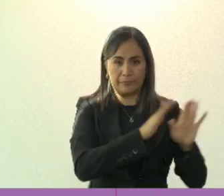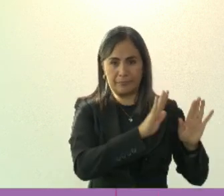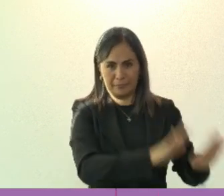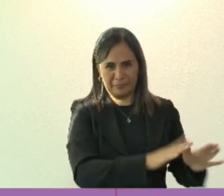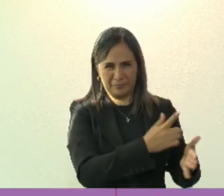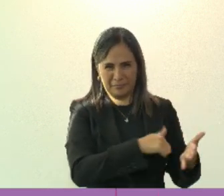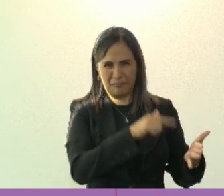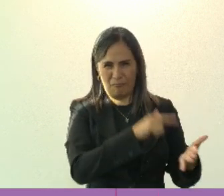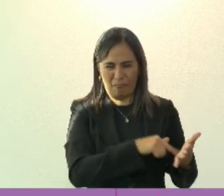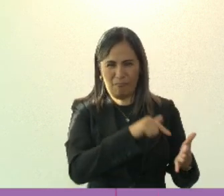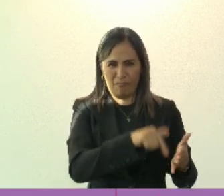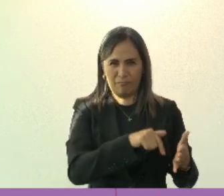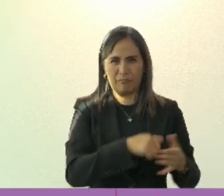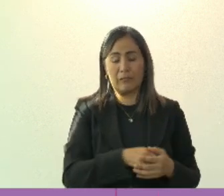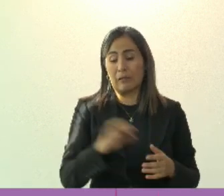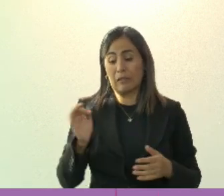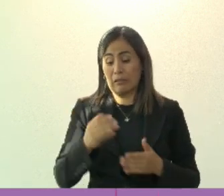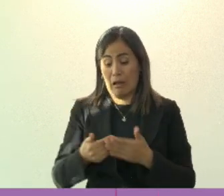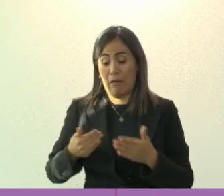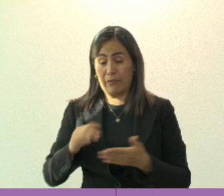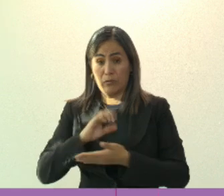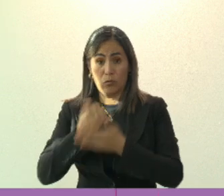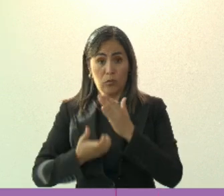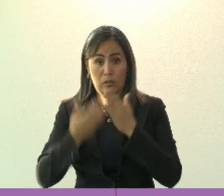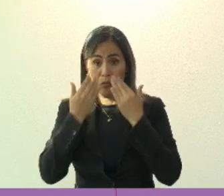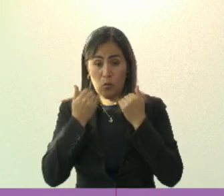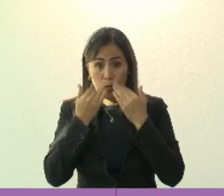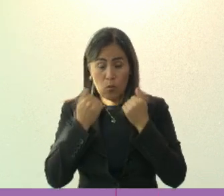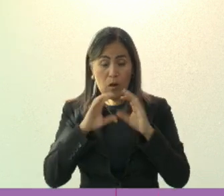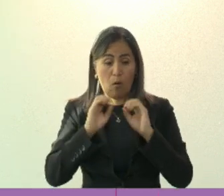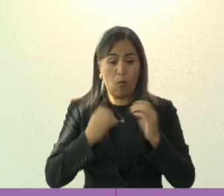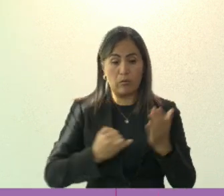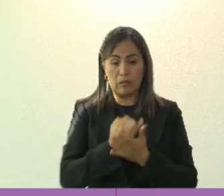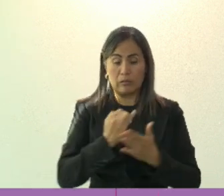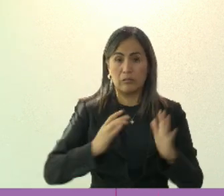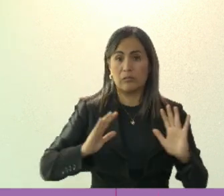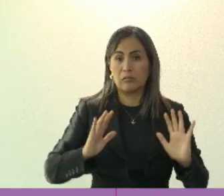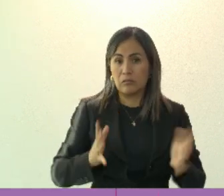si ni siquiera tengo un contrato, o no tengo el fallo, en fin,